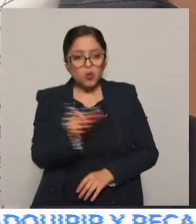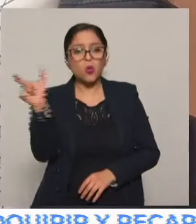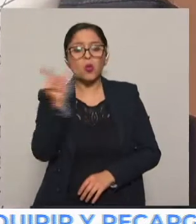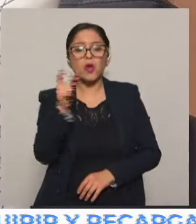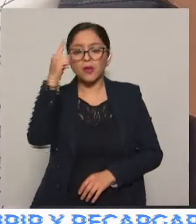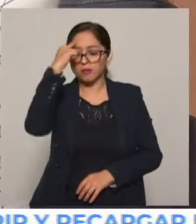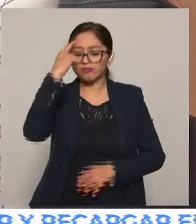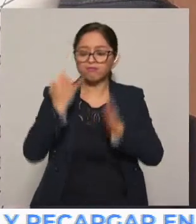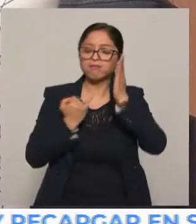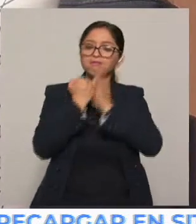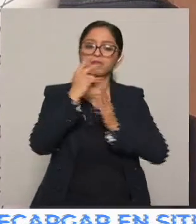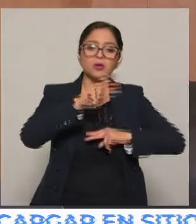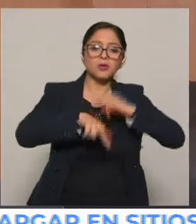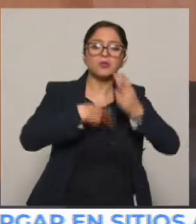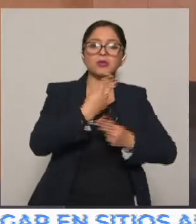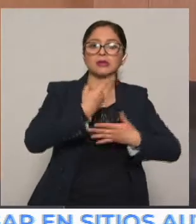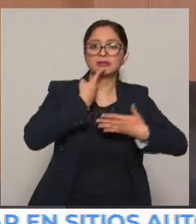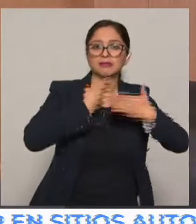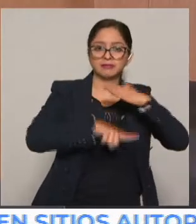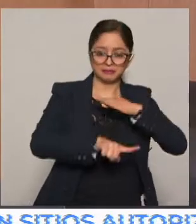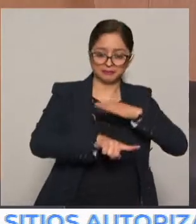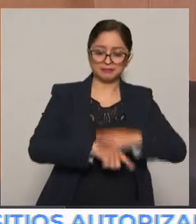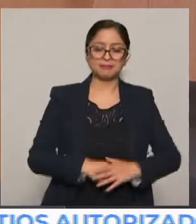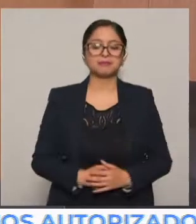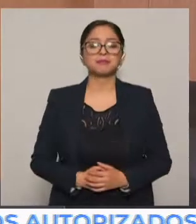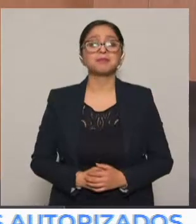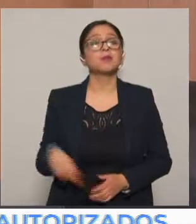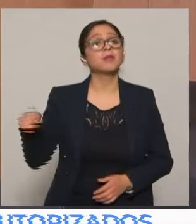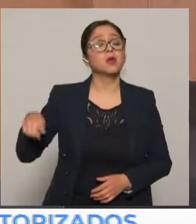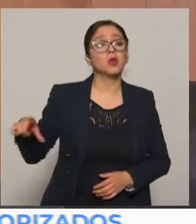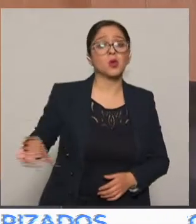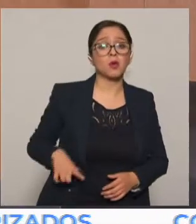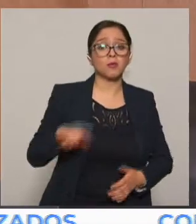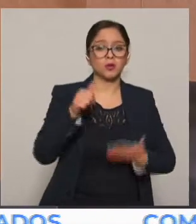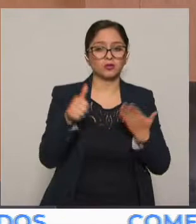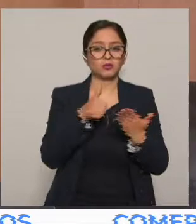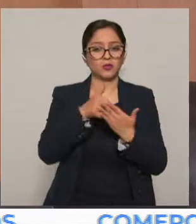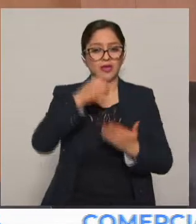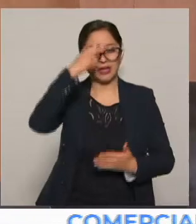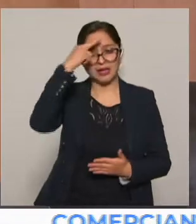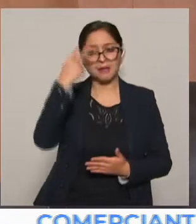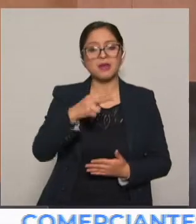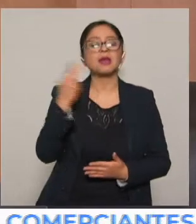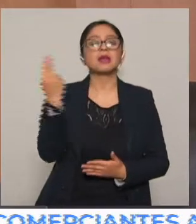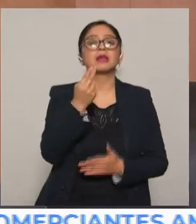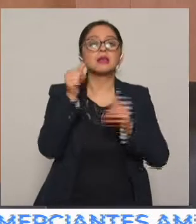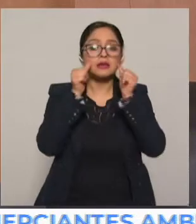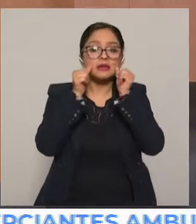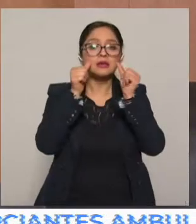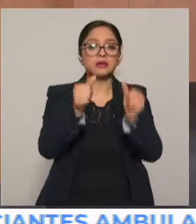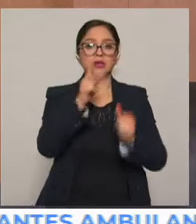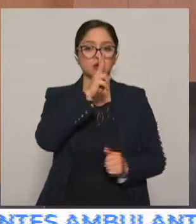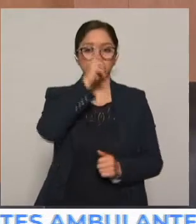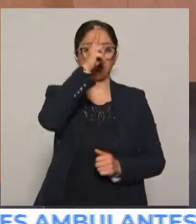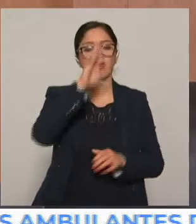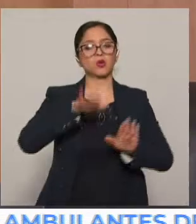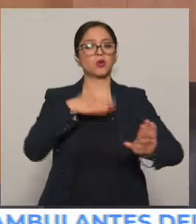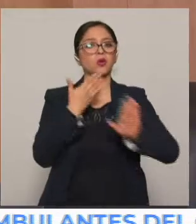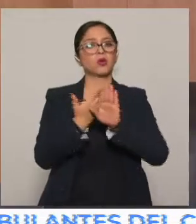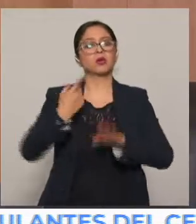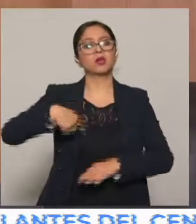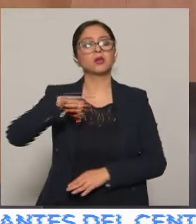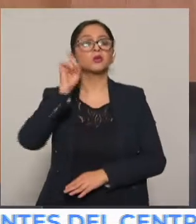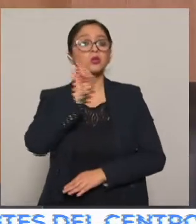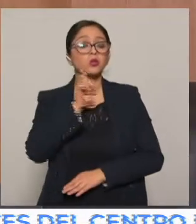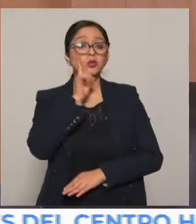pues ha anunciado el gobierno capitalino, hablando particularmente en este tema, el de la atención de la violencia contra las mujeres, que se capacitaría a los